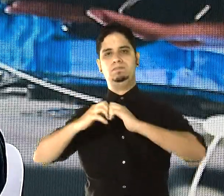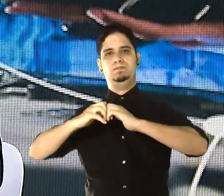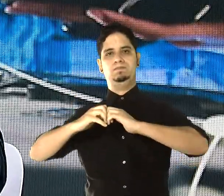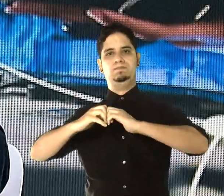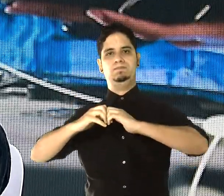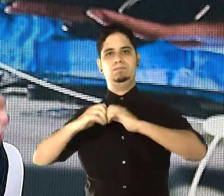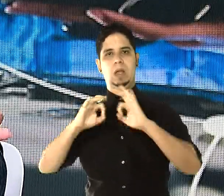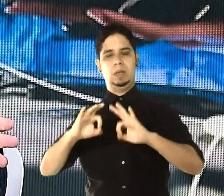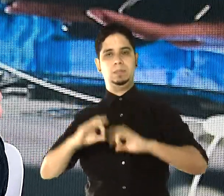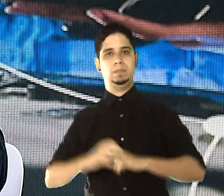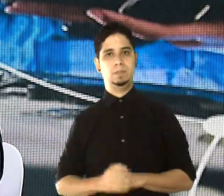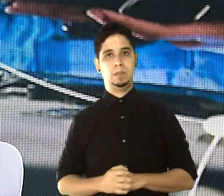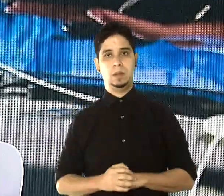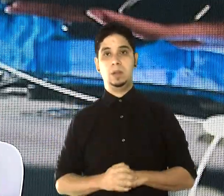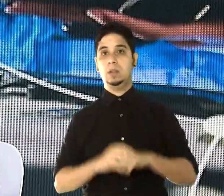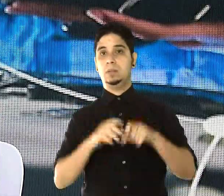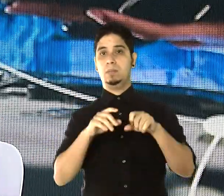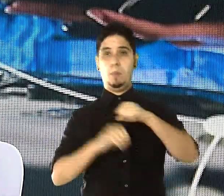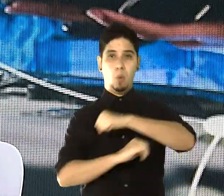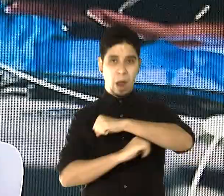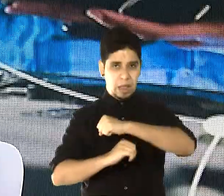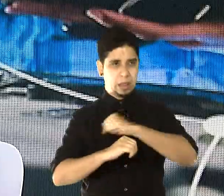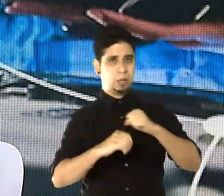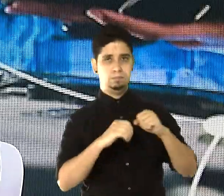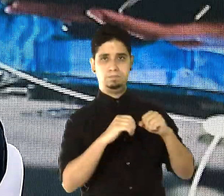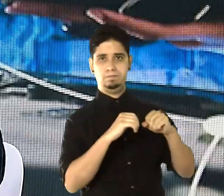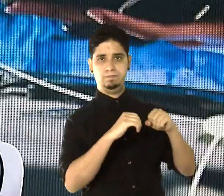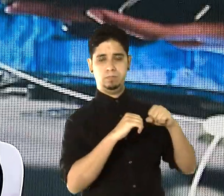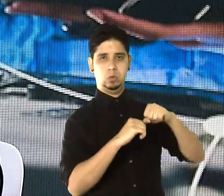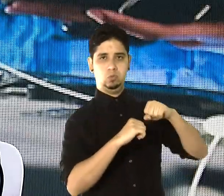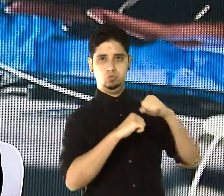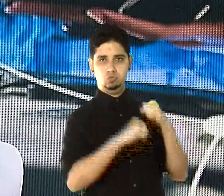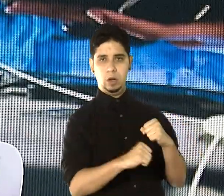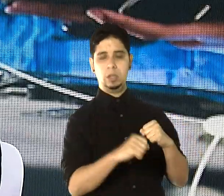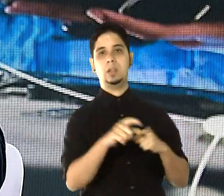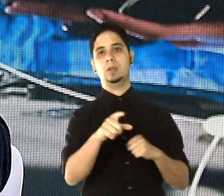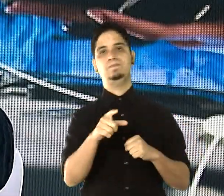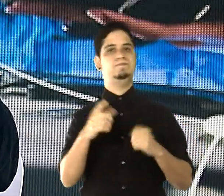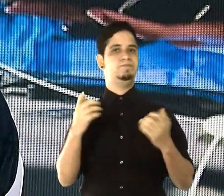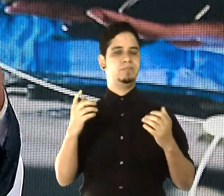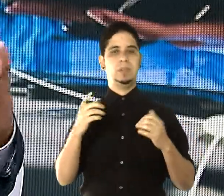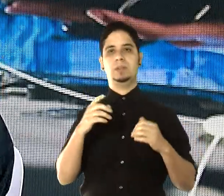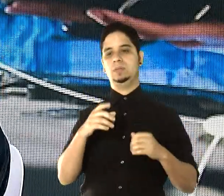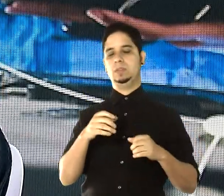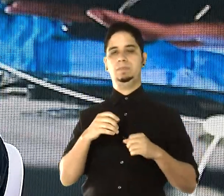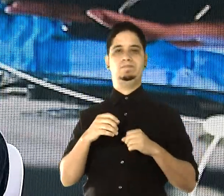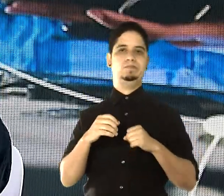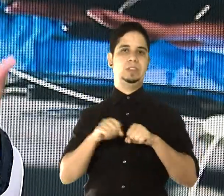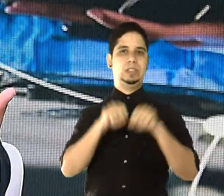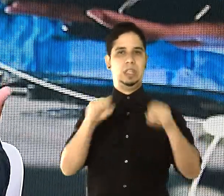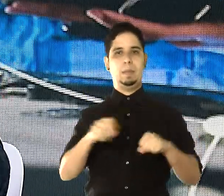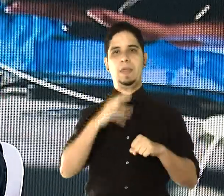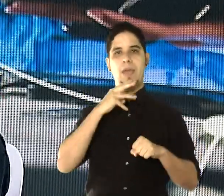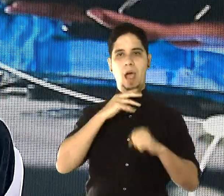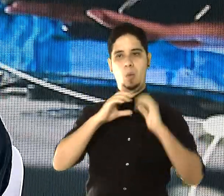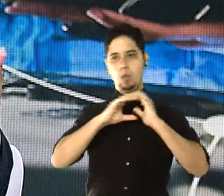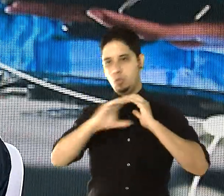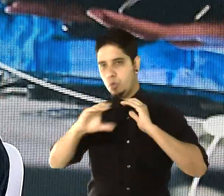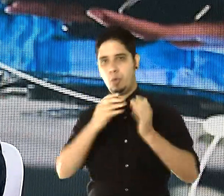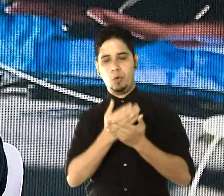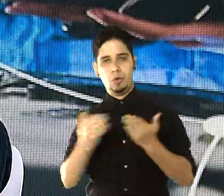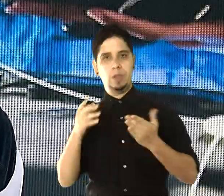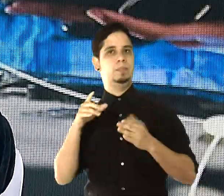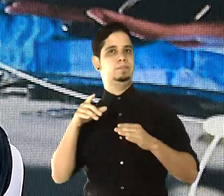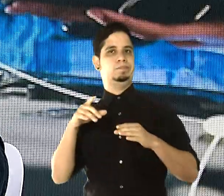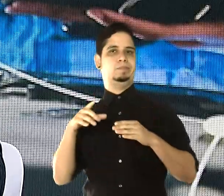el sistema de agua y alcantarillado, edificios públicos, todo lo que es nuestra infraestructura, puertos marítimos,